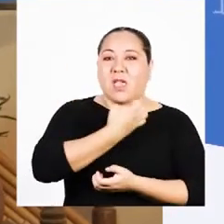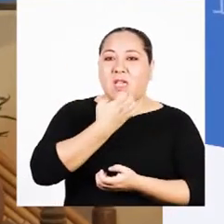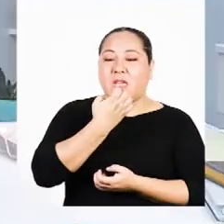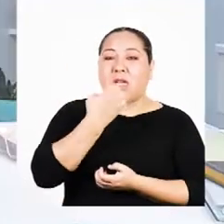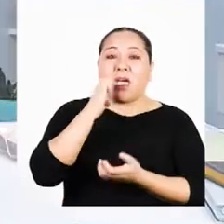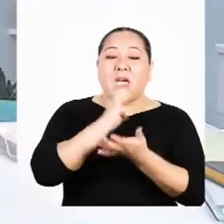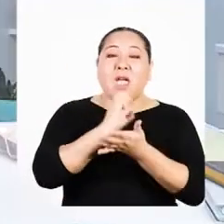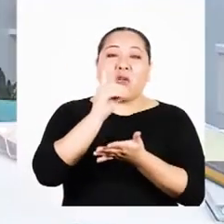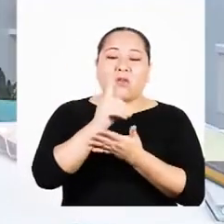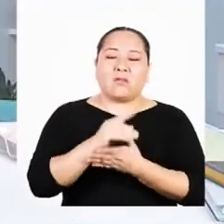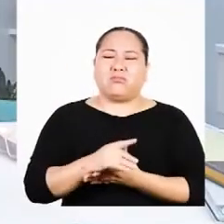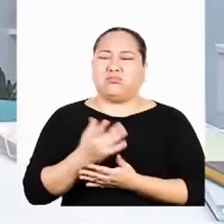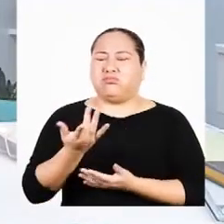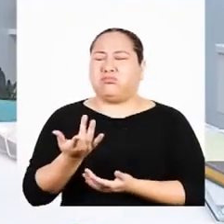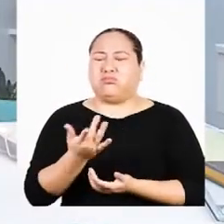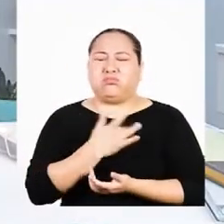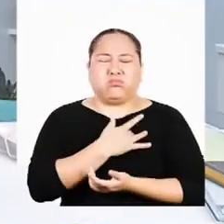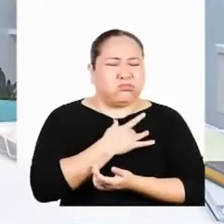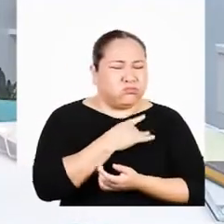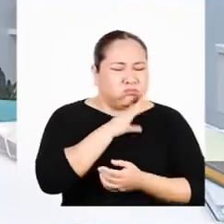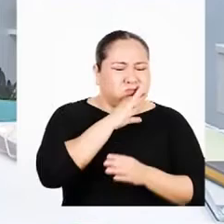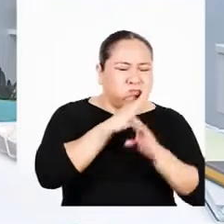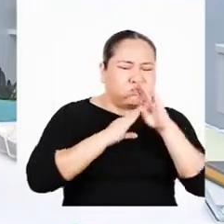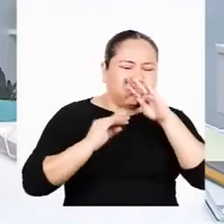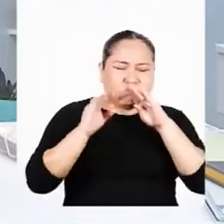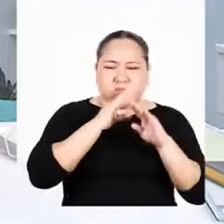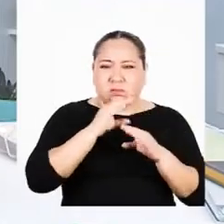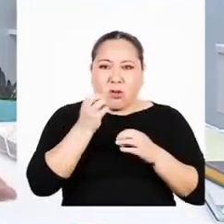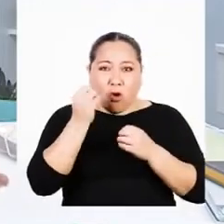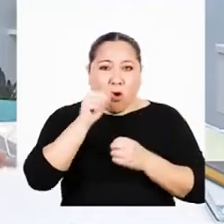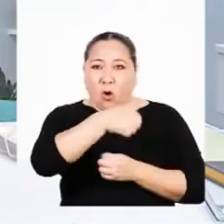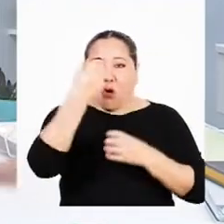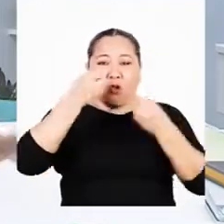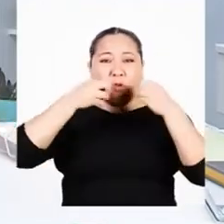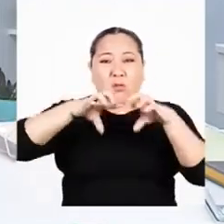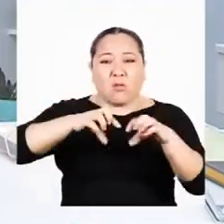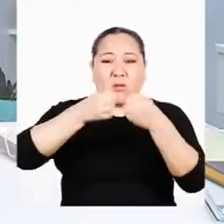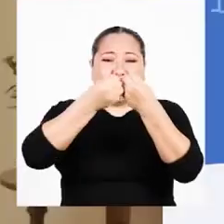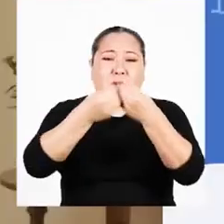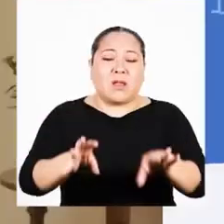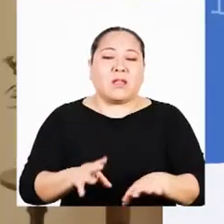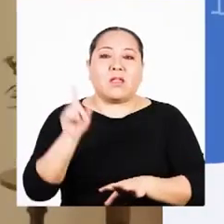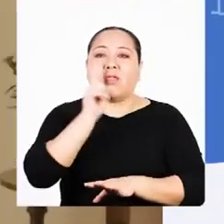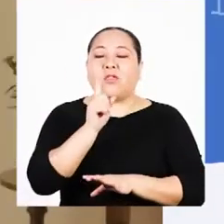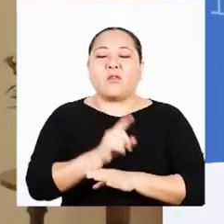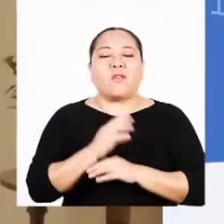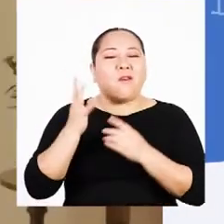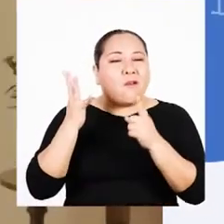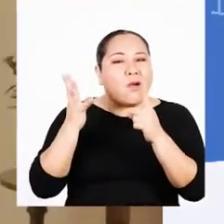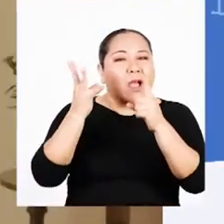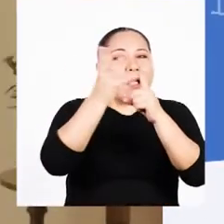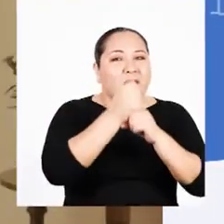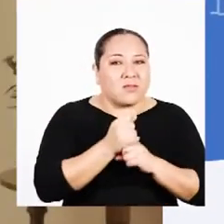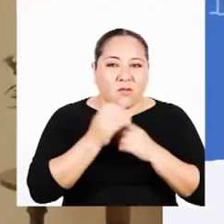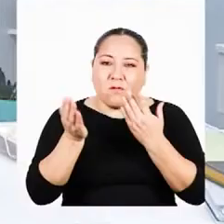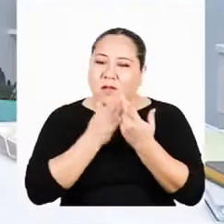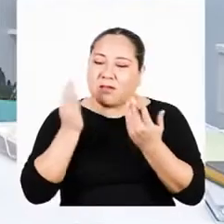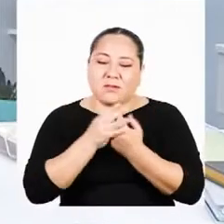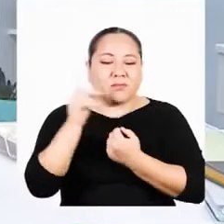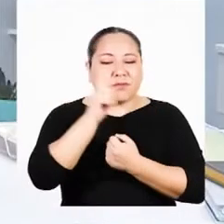educativa. ¡Ay, qué frustrante! Una oportunidad más desperdiciada. No se logró con